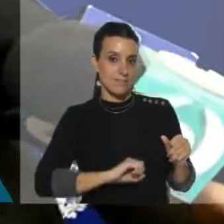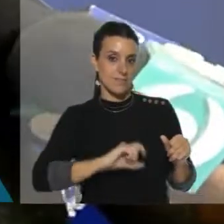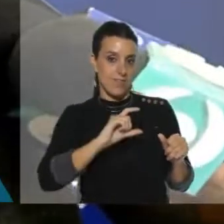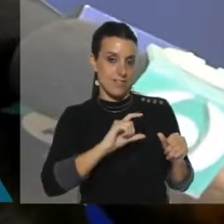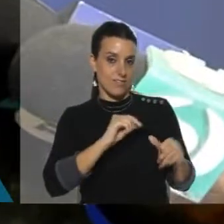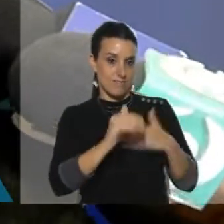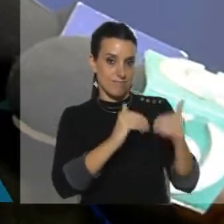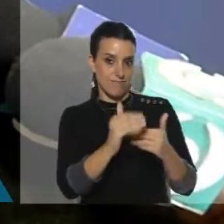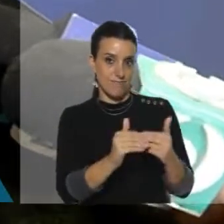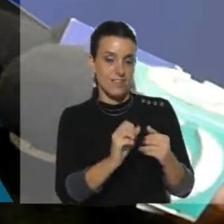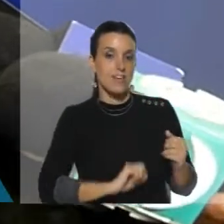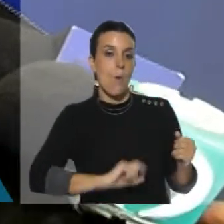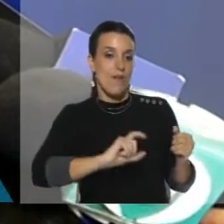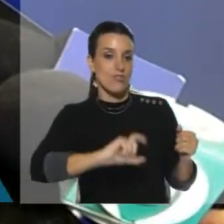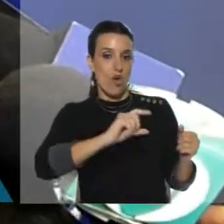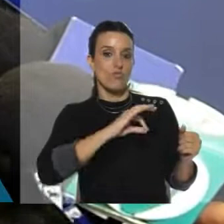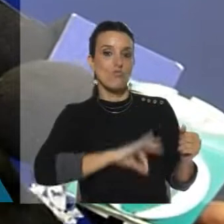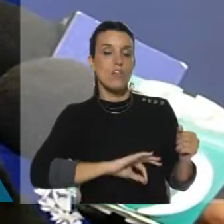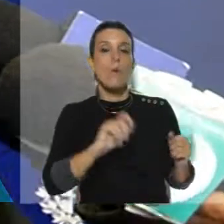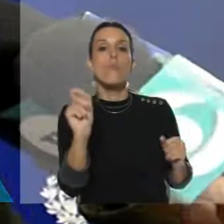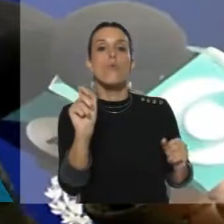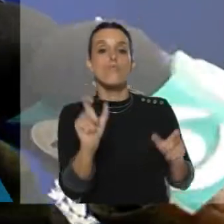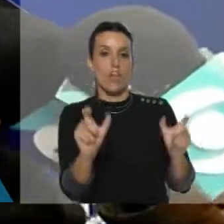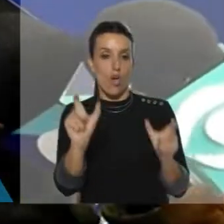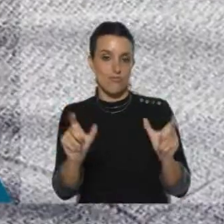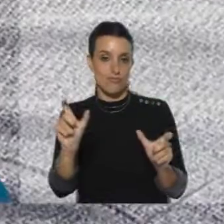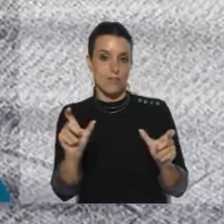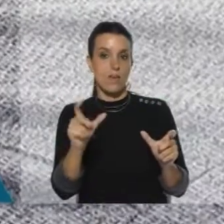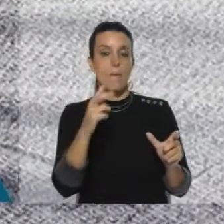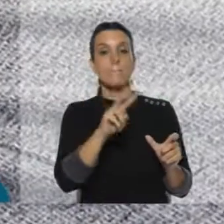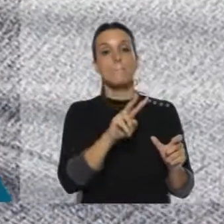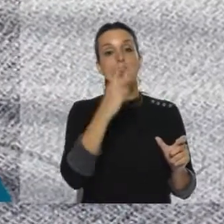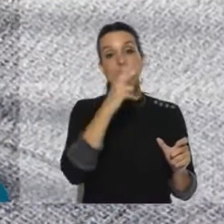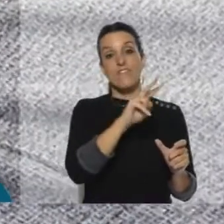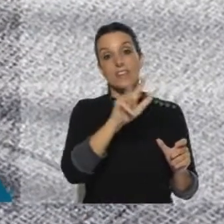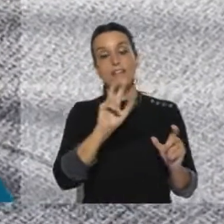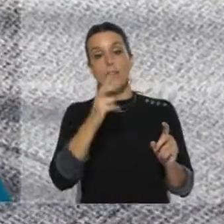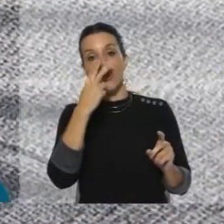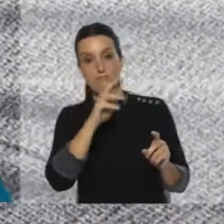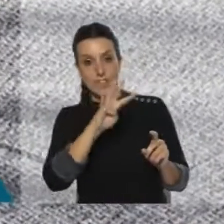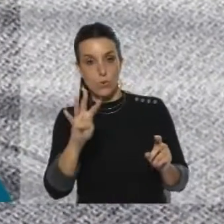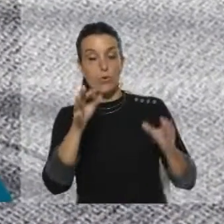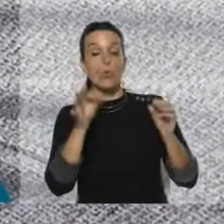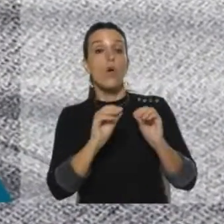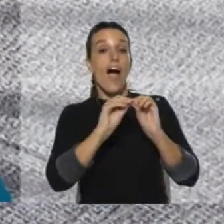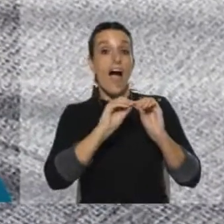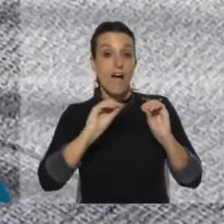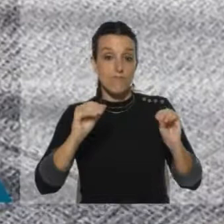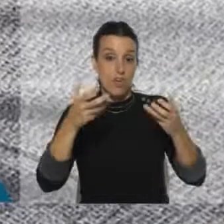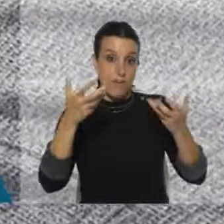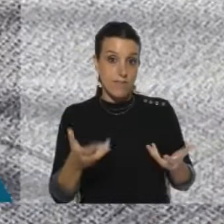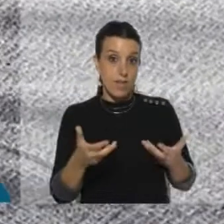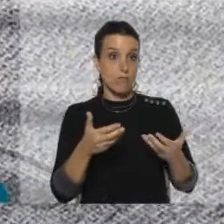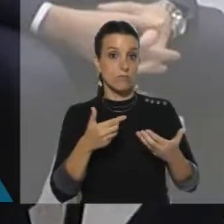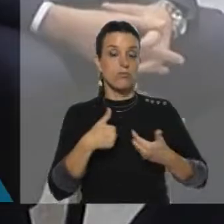sucesivos aumentos de salarios de los públicos en tanto en el 23 como en el 24 justamente el anuncio que quiero hacer en